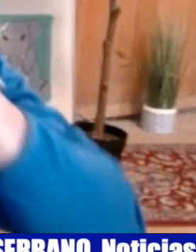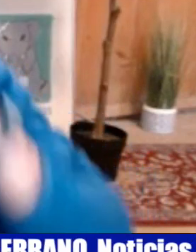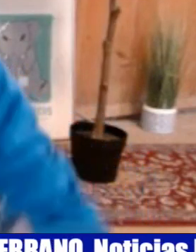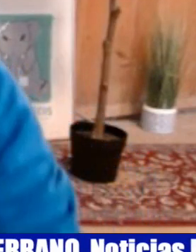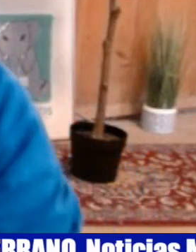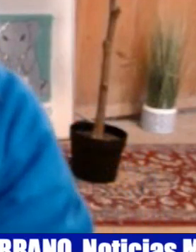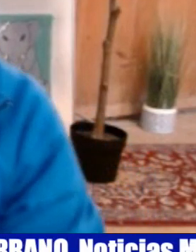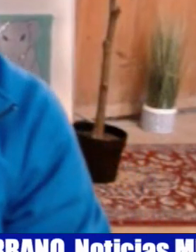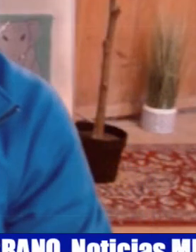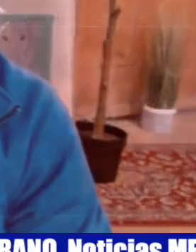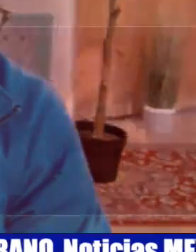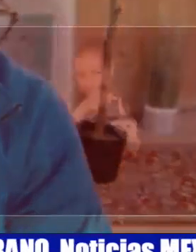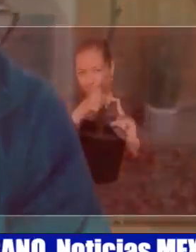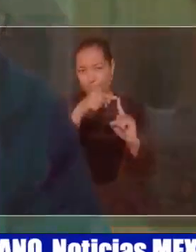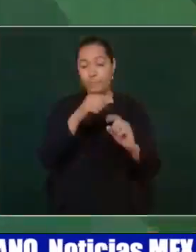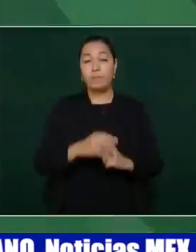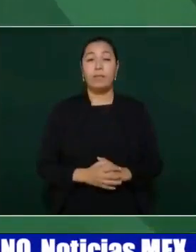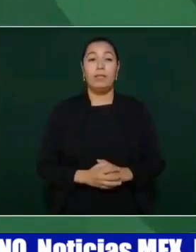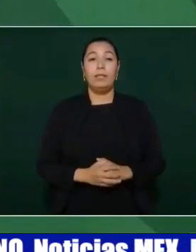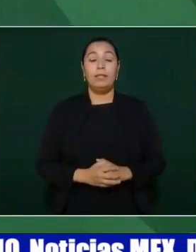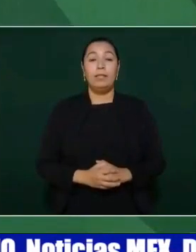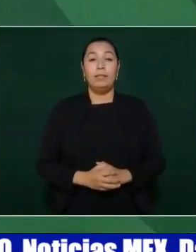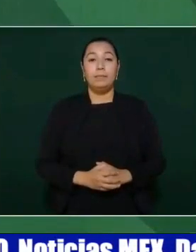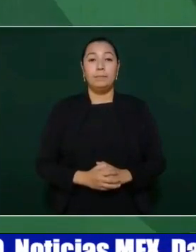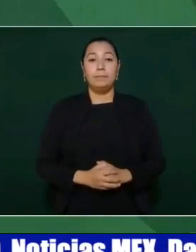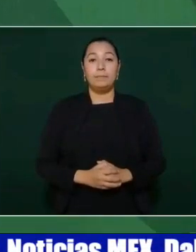presidente López Obrador hoy en la conferencia de prensa mañanera.